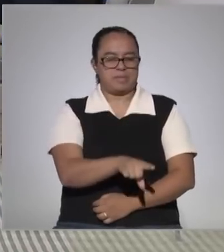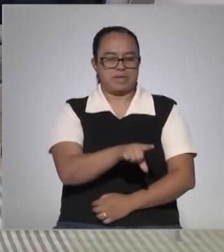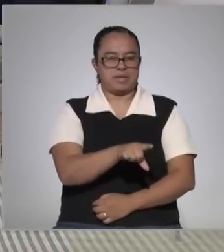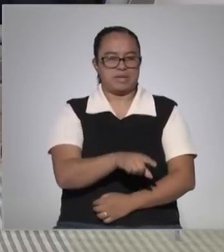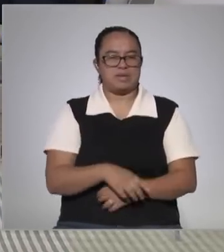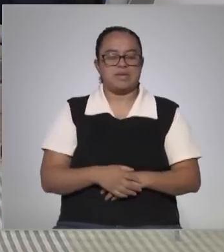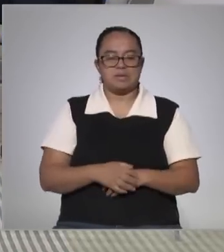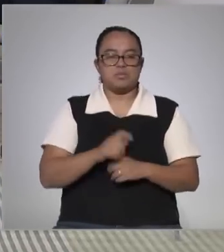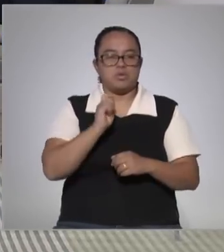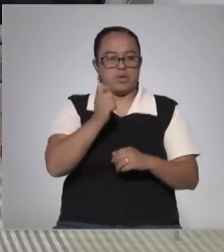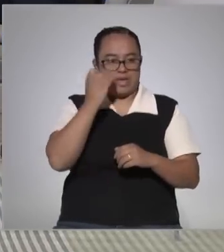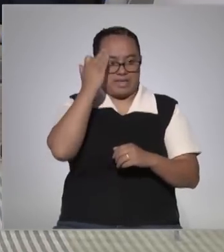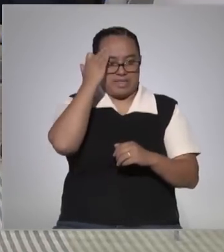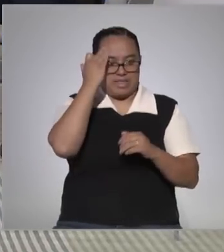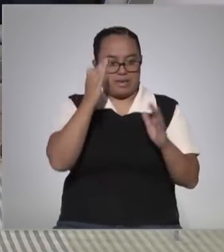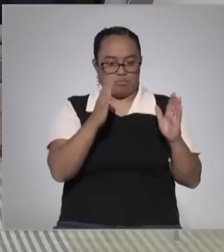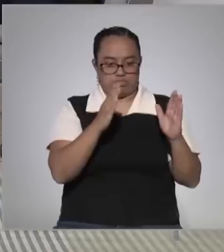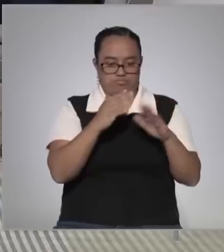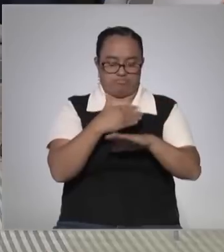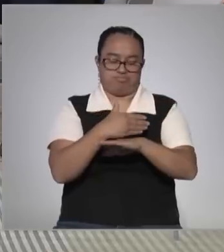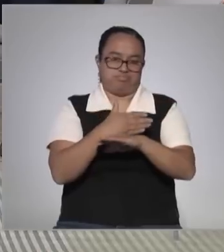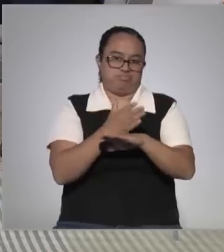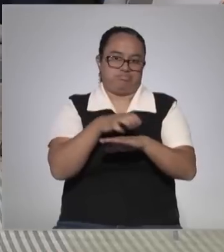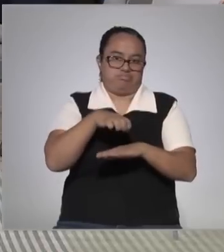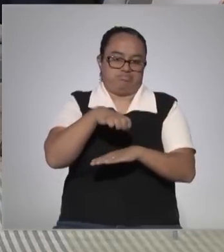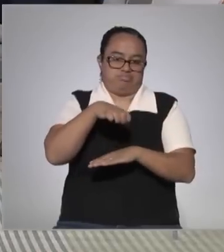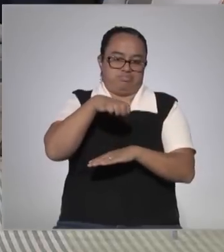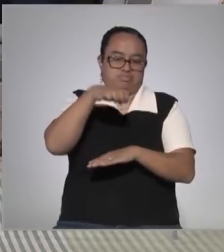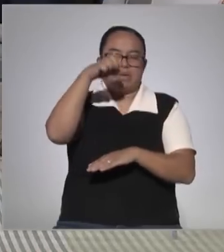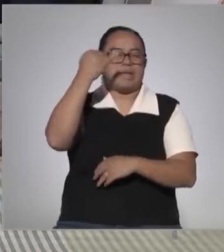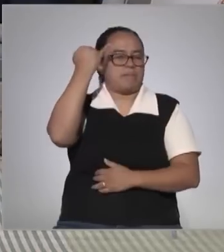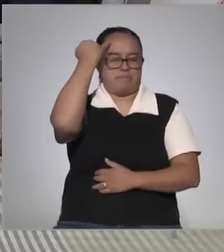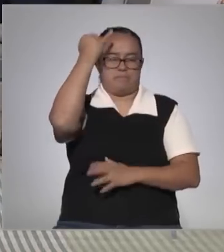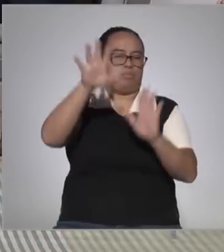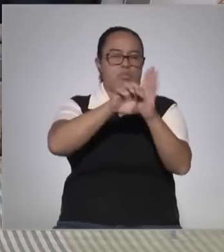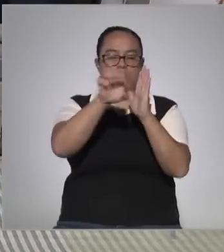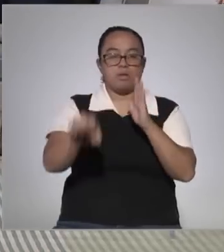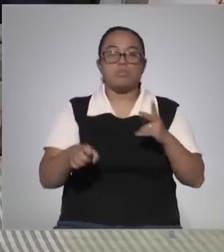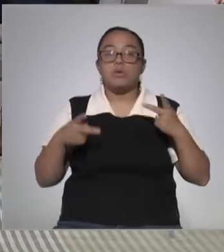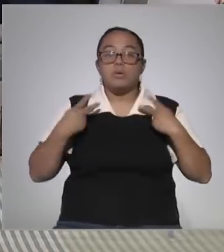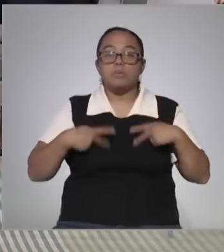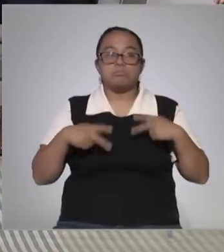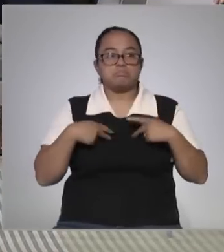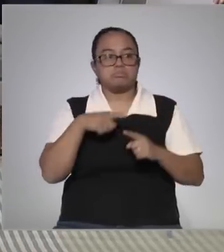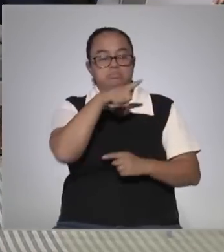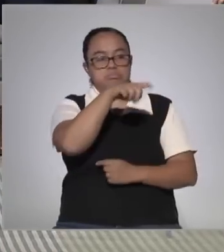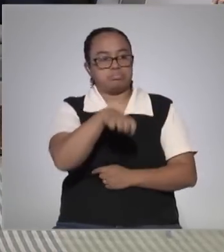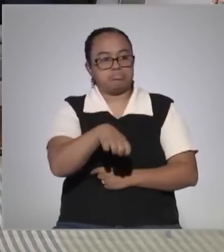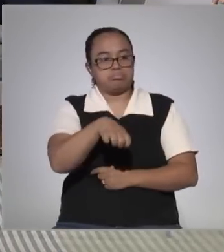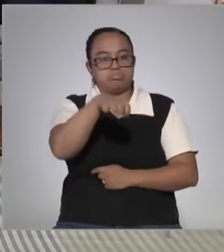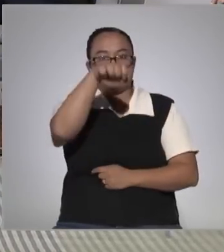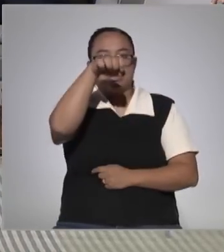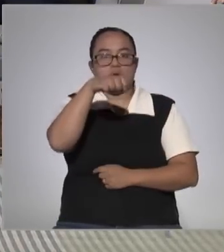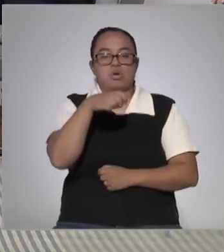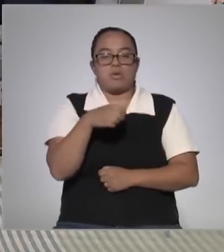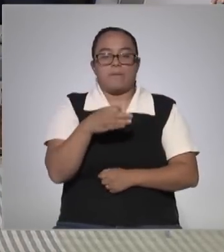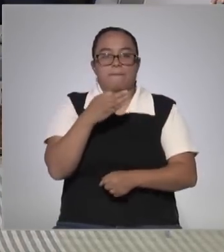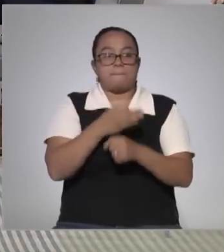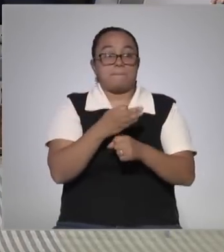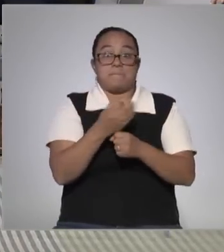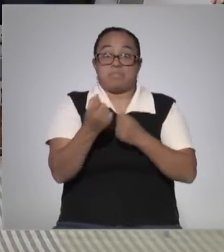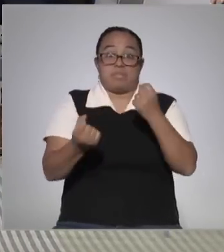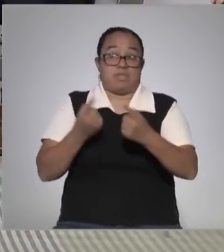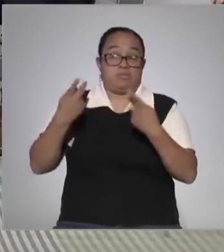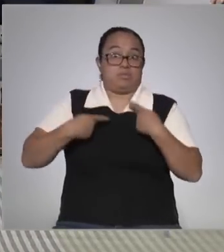parte cronológica. Es que imaginemos una persona que puede llegar a vivir ahorita los supercentenarios,